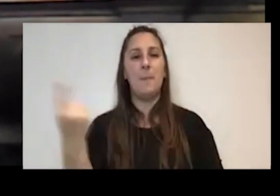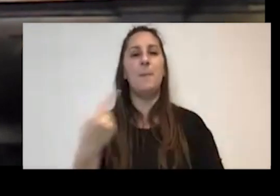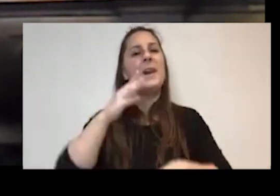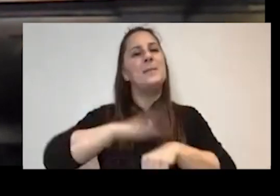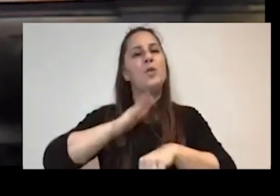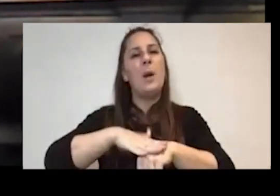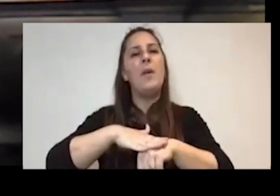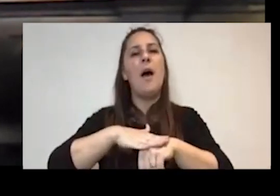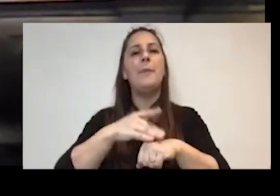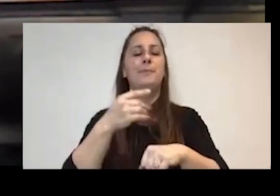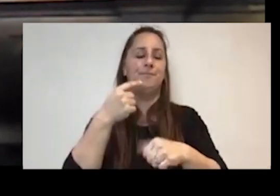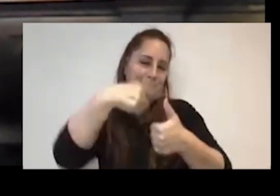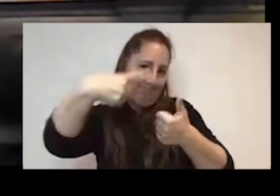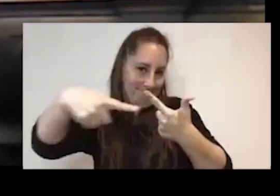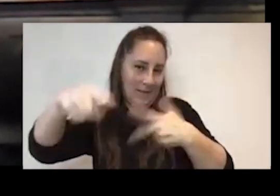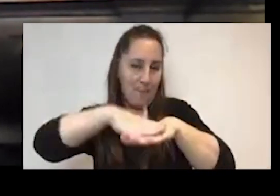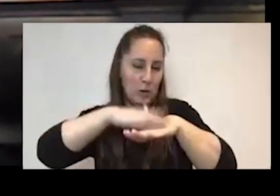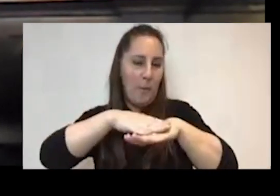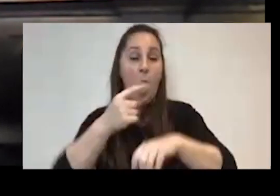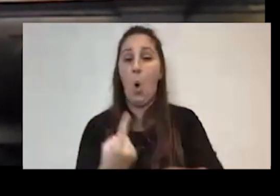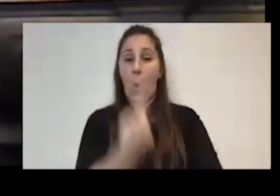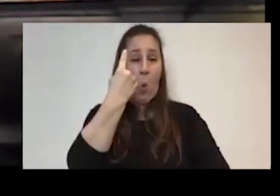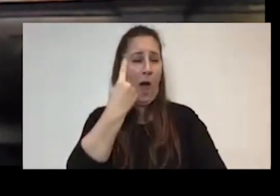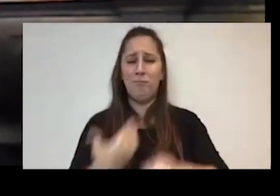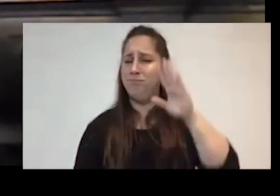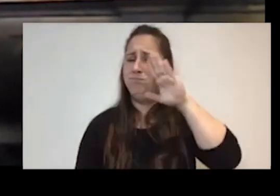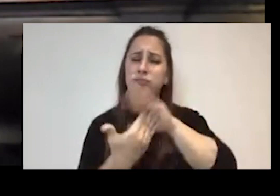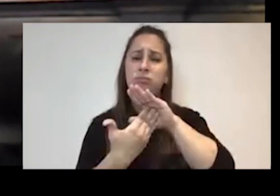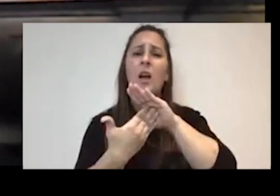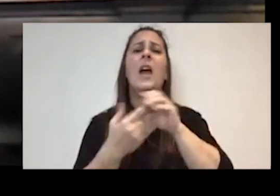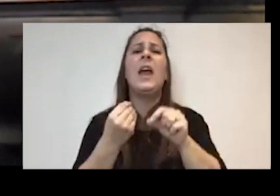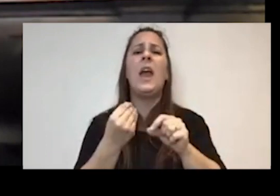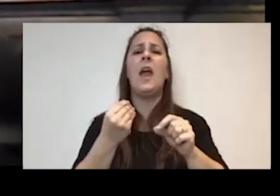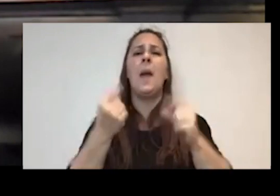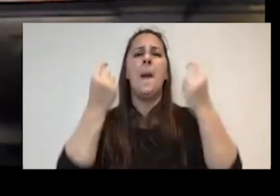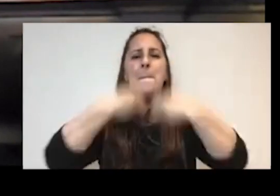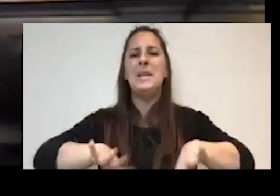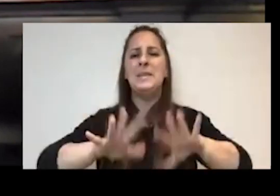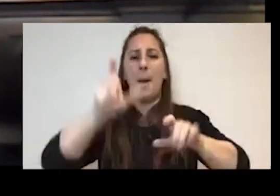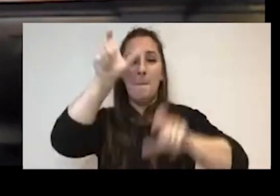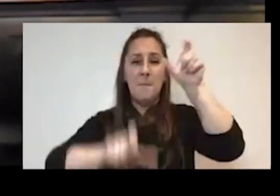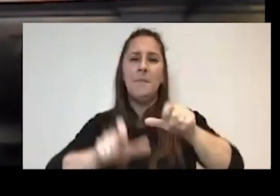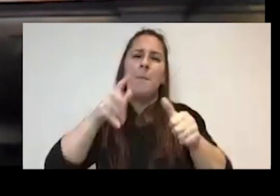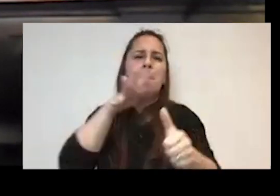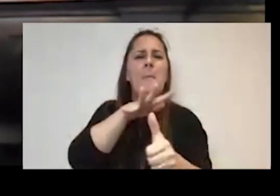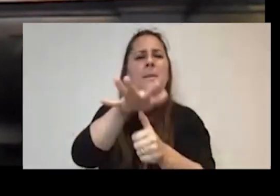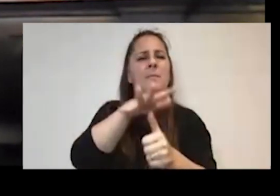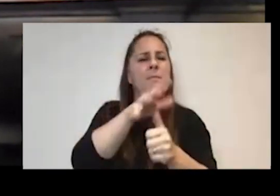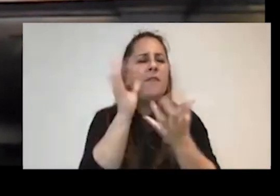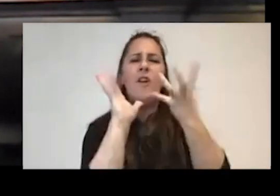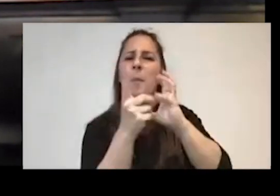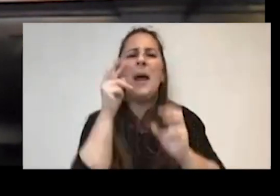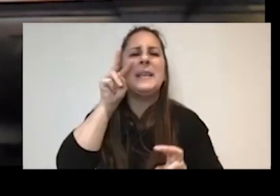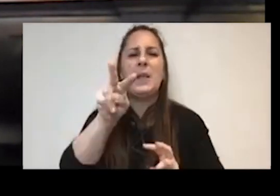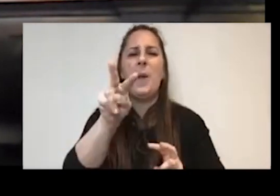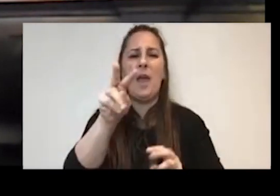tenemos como una de nuestras responsabilidades fundamentales impulsar la transversalización de la perspectiva de la discapacidad